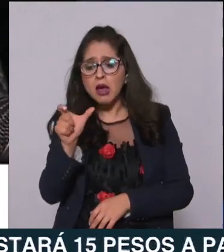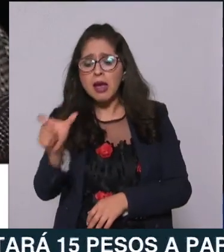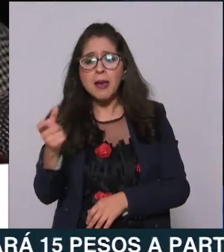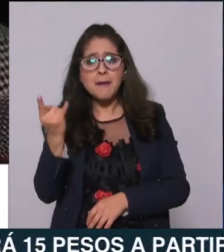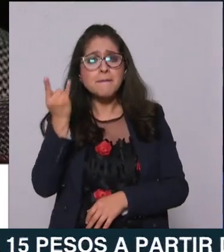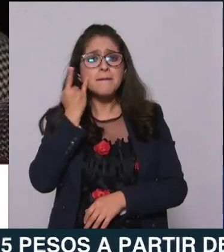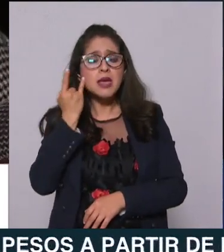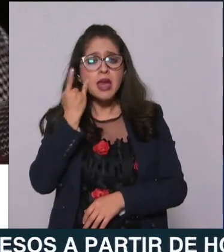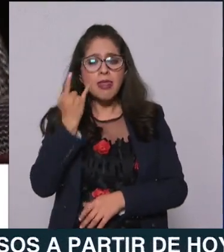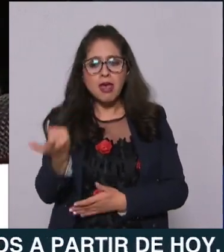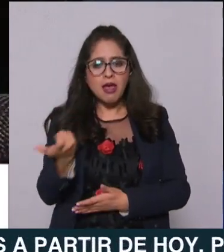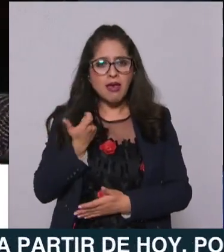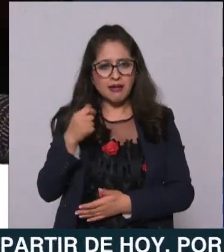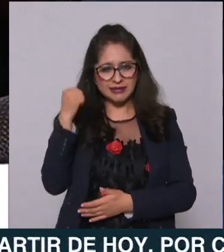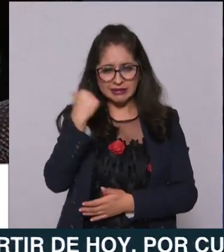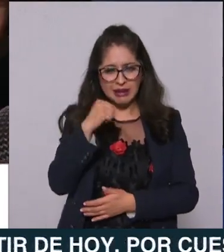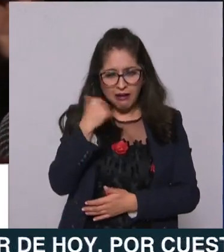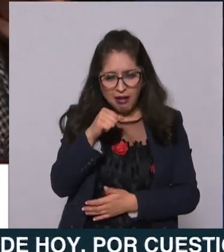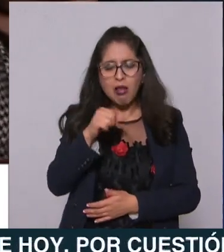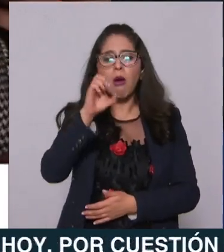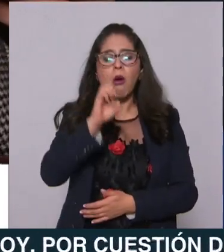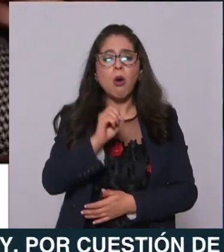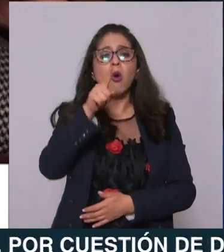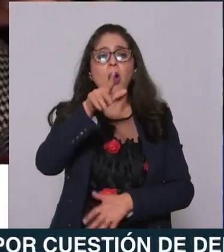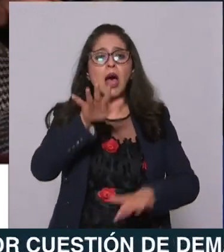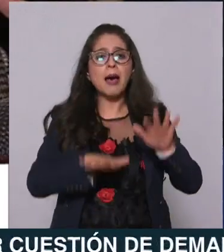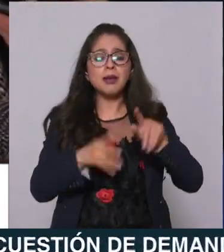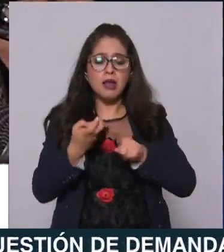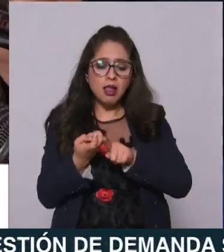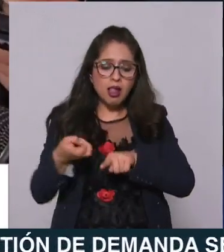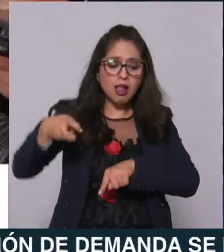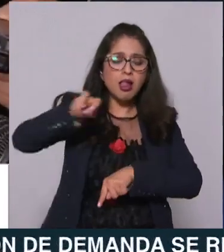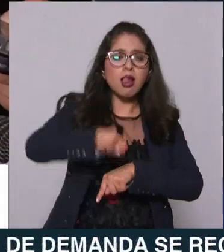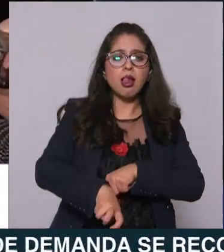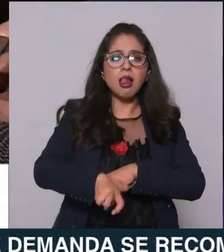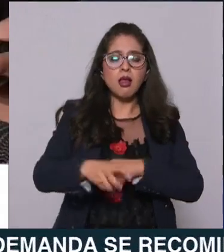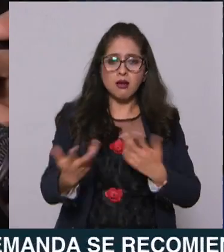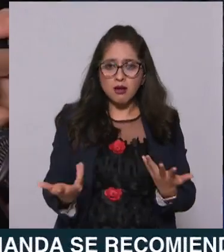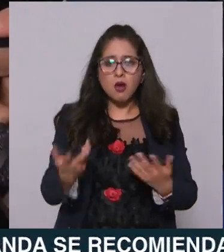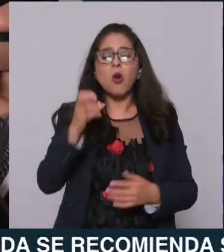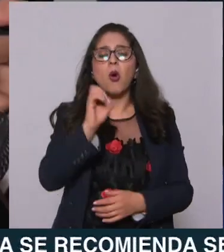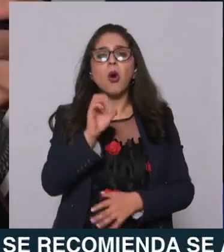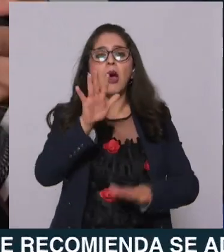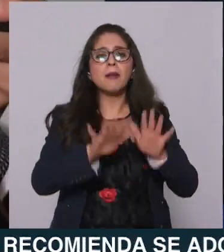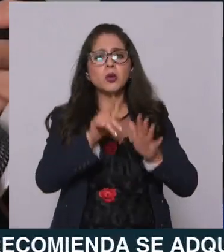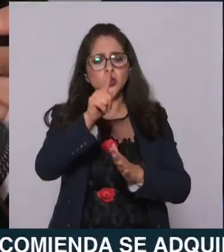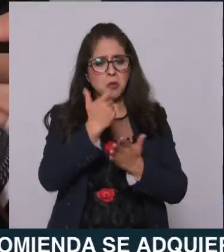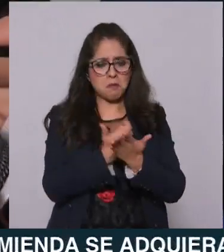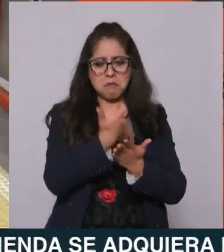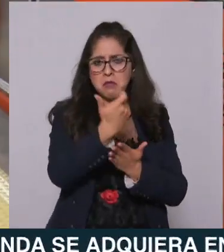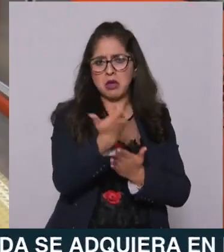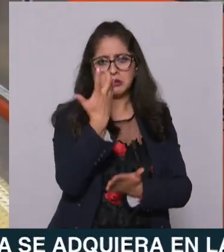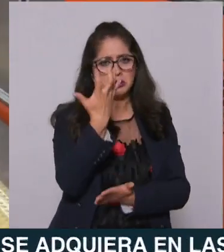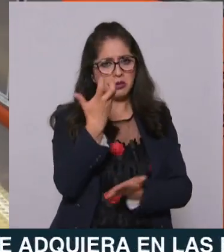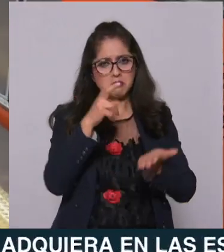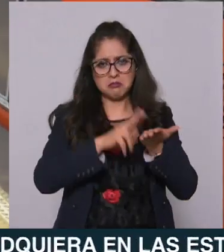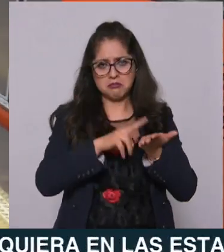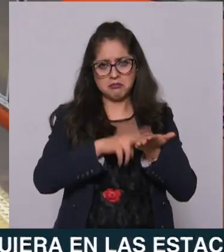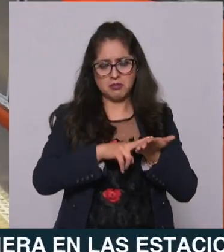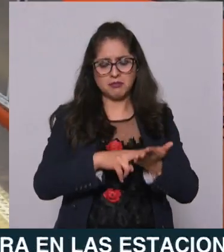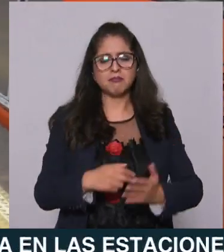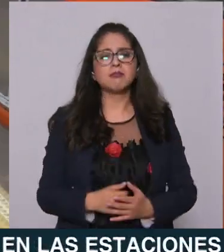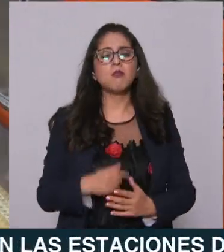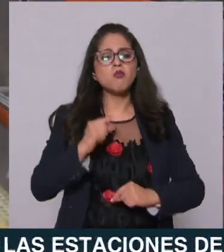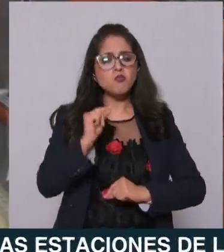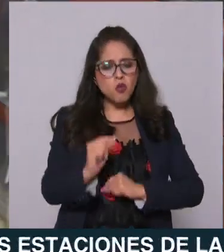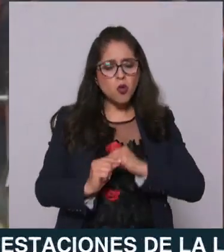pequeña acción es no saltando el torniquete, una pequeña acción es pagando los 5 pesitos. De manera paulatina